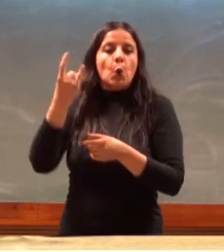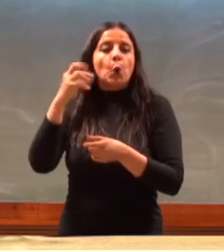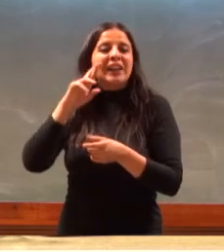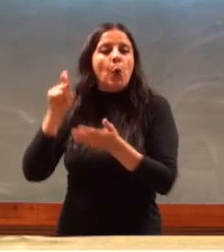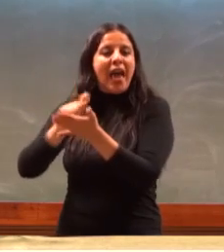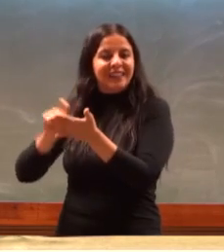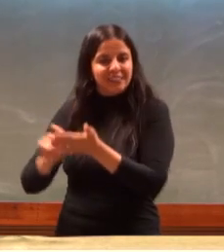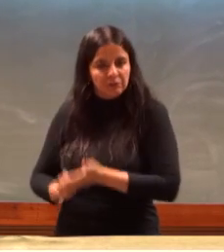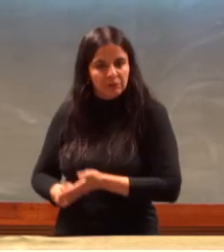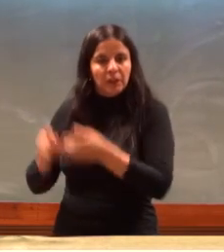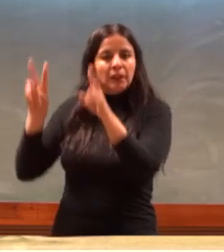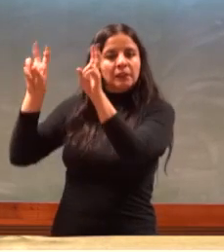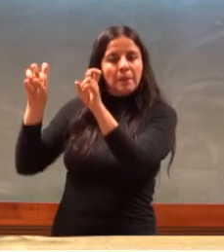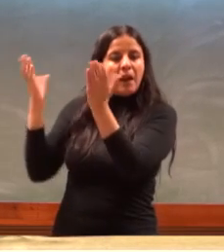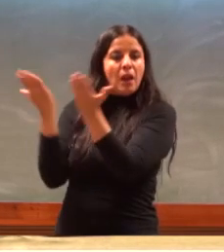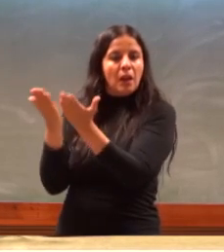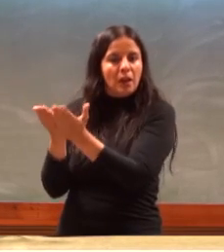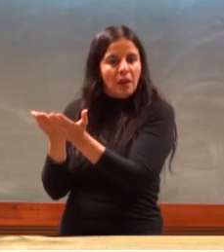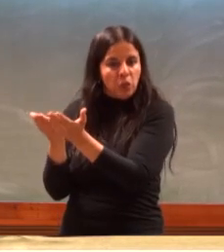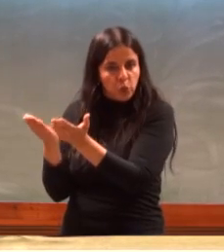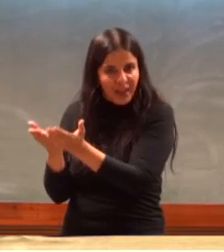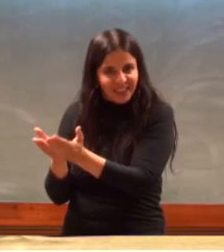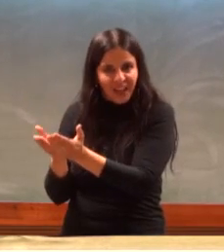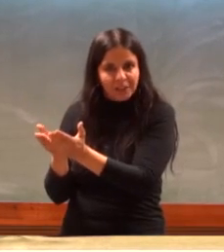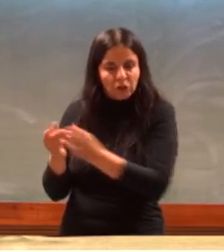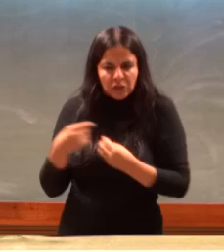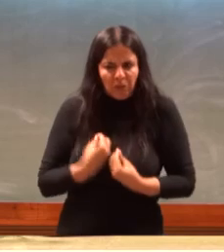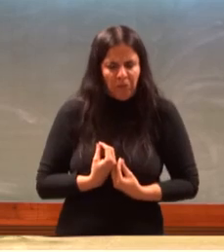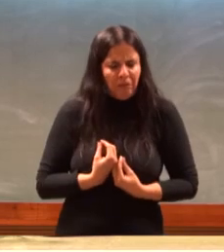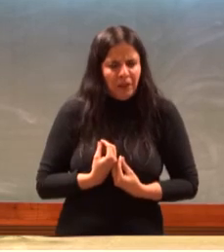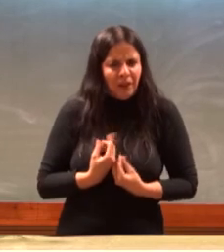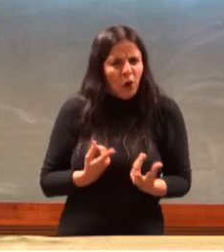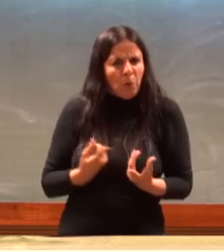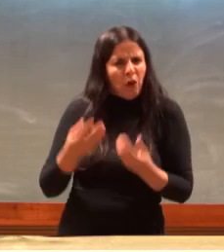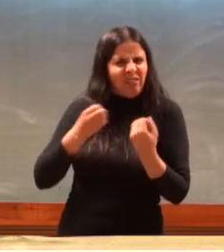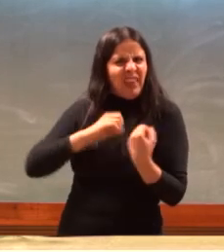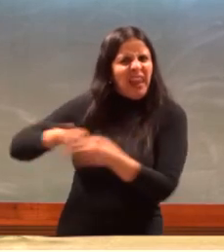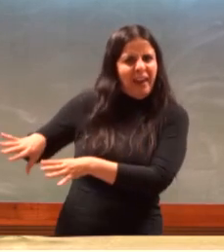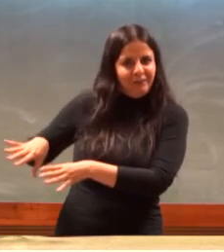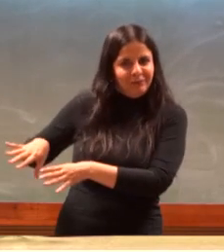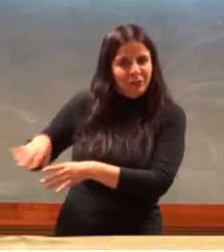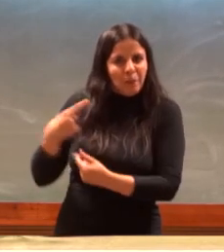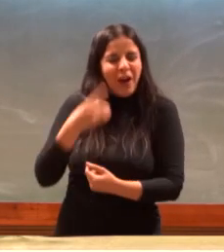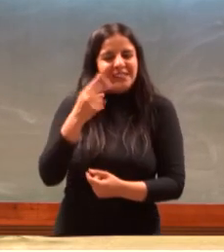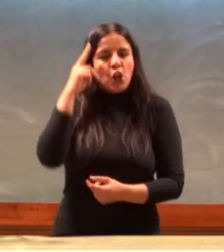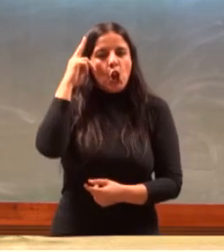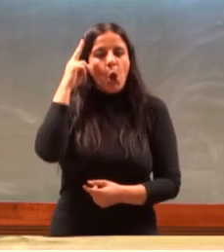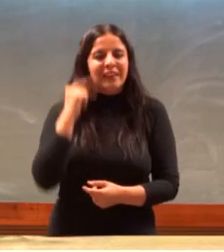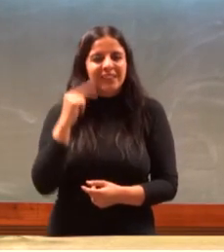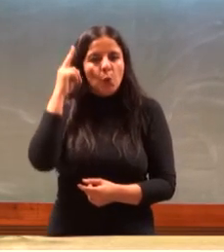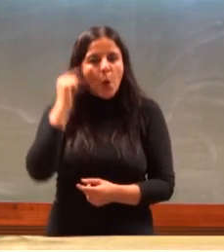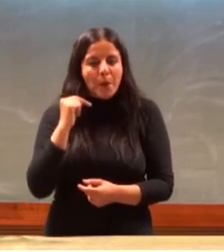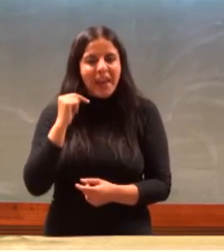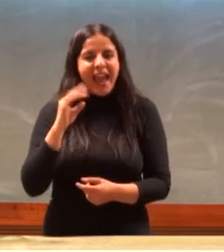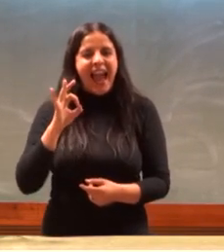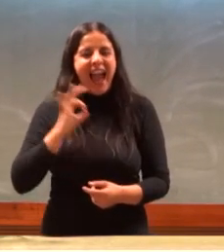tiene esto en términos de la autonomía Universitaria estamos a 99 años de la Reforma Universitaria la lista se llama 99 por